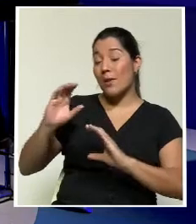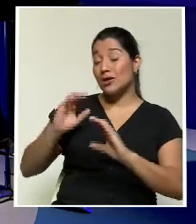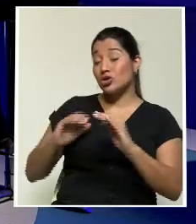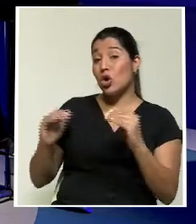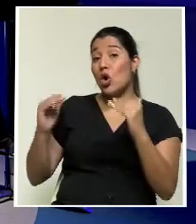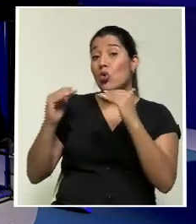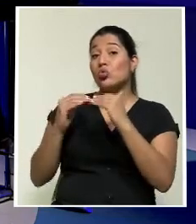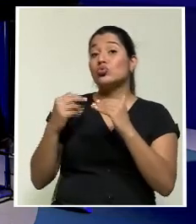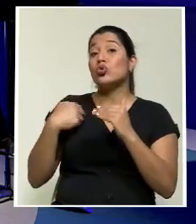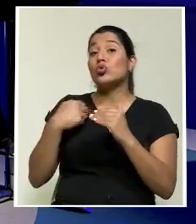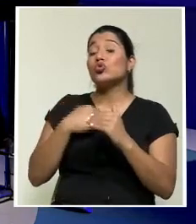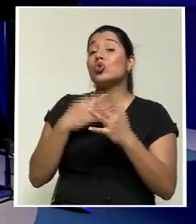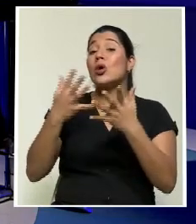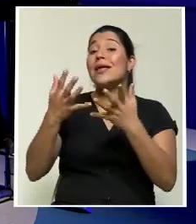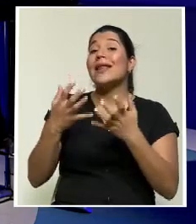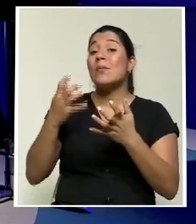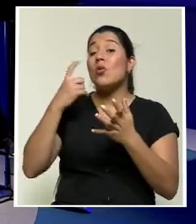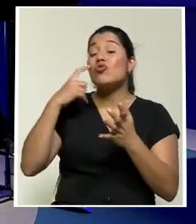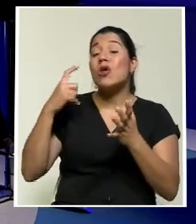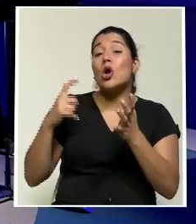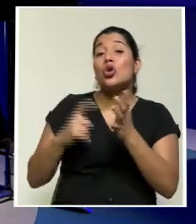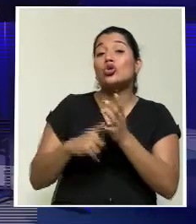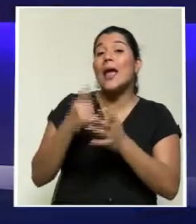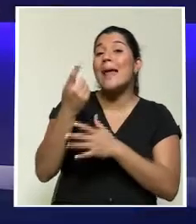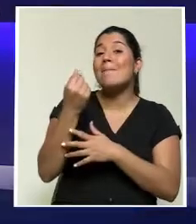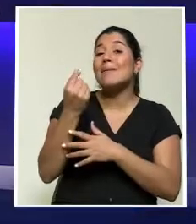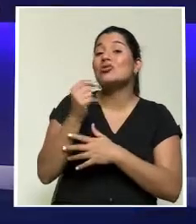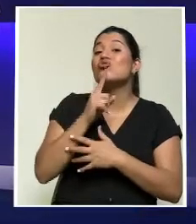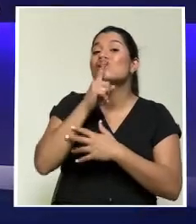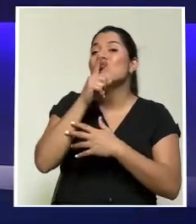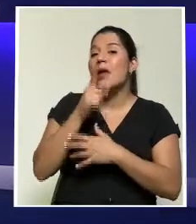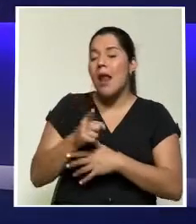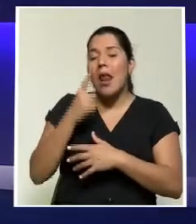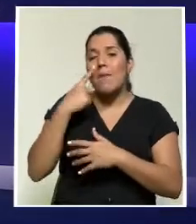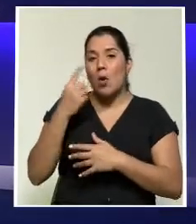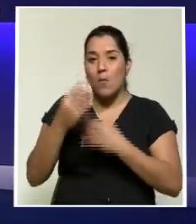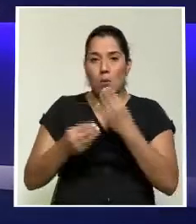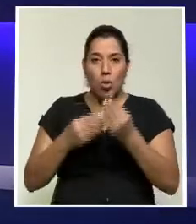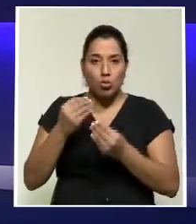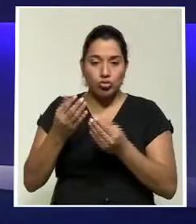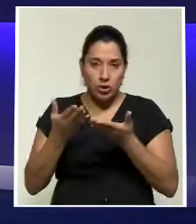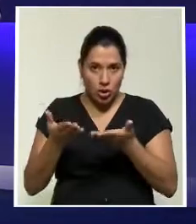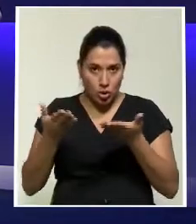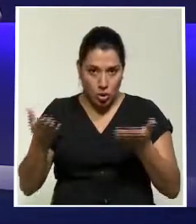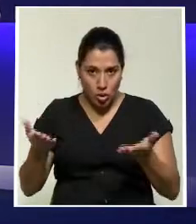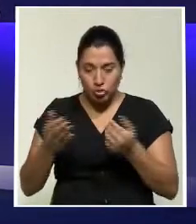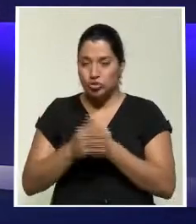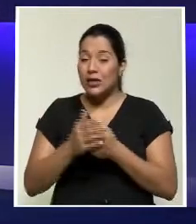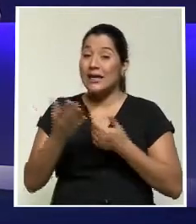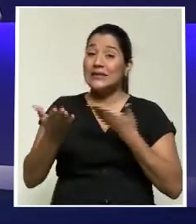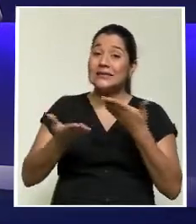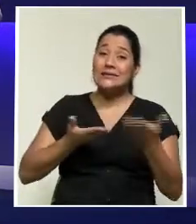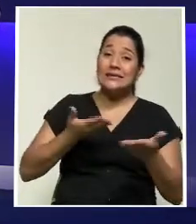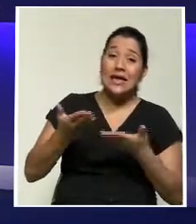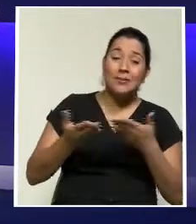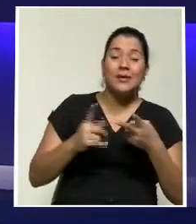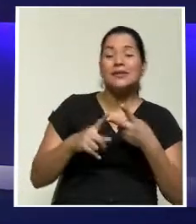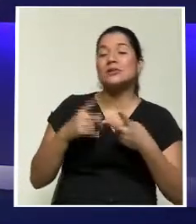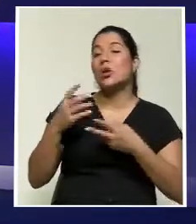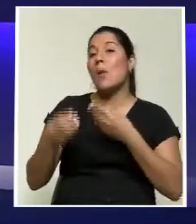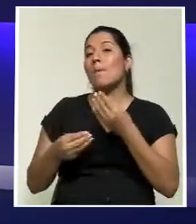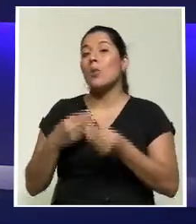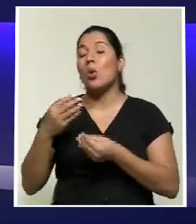reconocer el precio real de producir las cosas, ¿verdad? Lo que sea, ya sea un servicio, ya sea un producto alimentario, ya